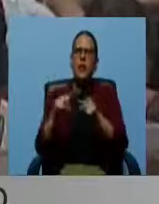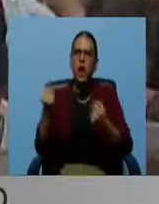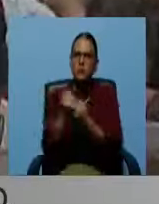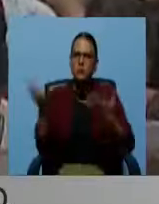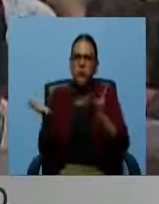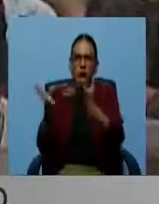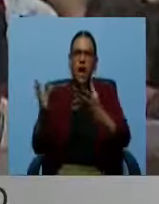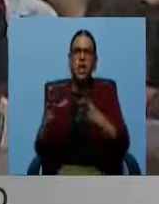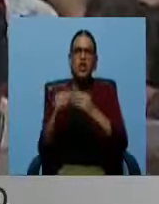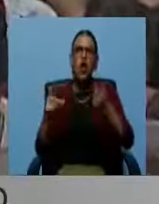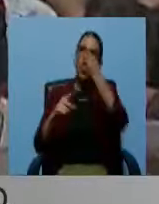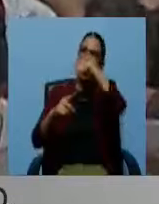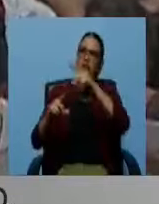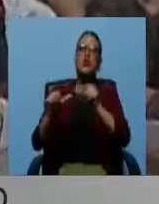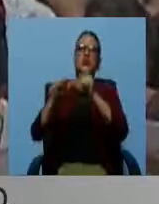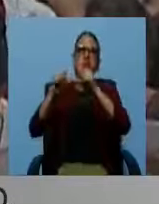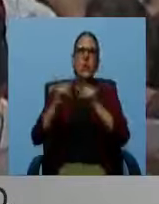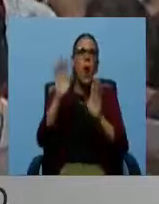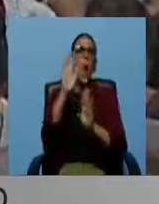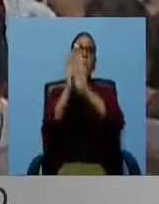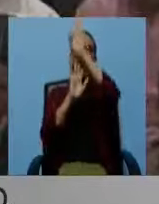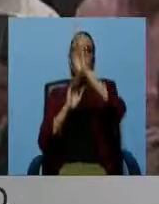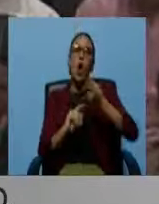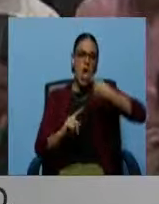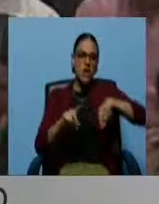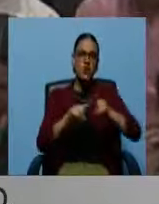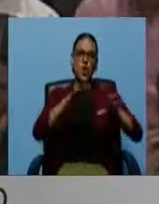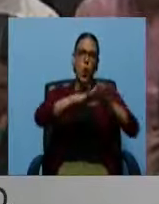favoreciendo esos discursos.